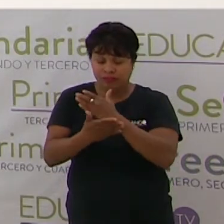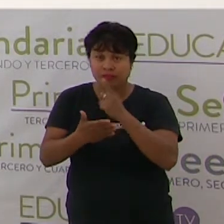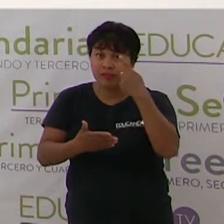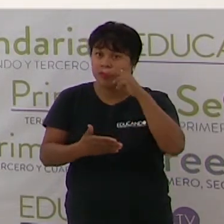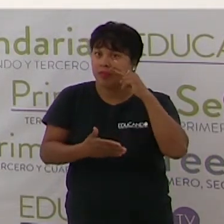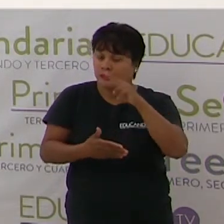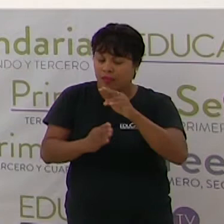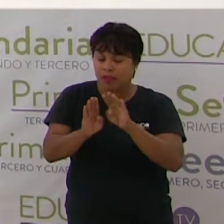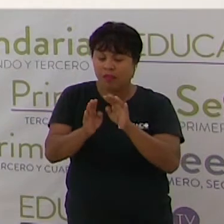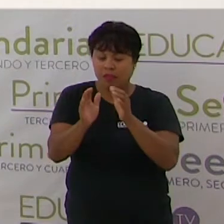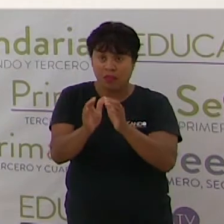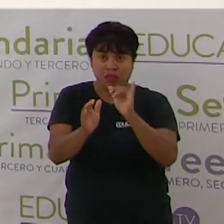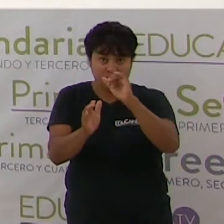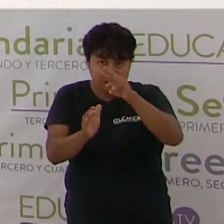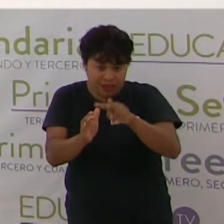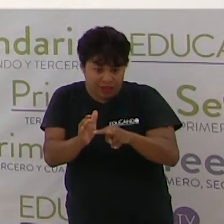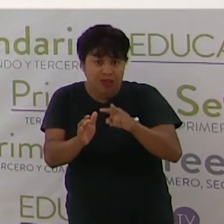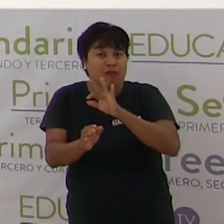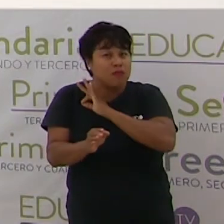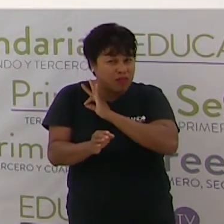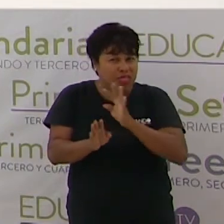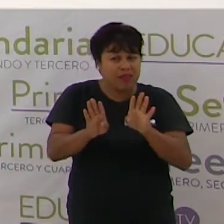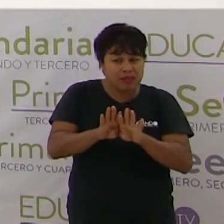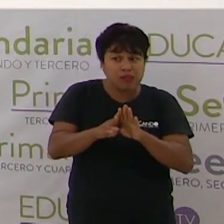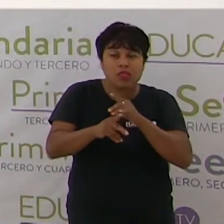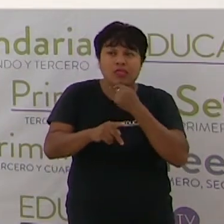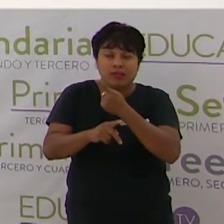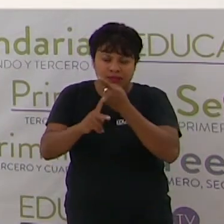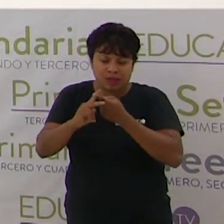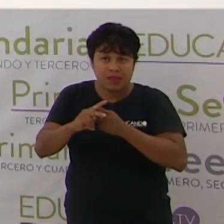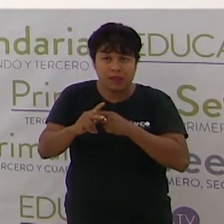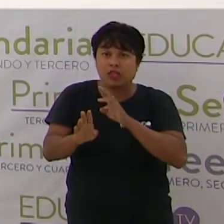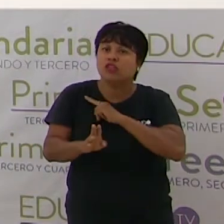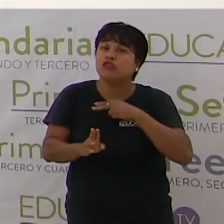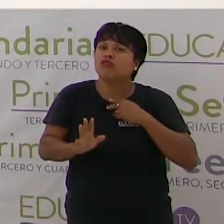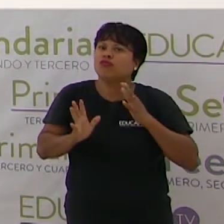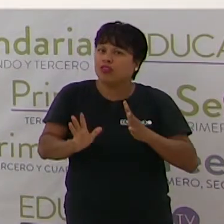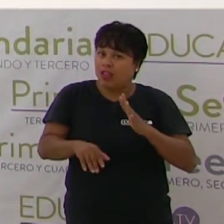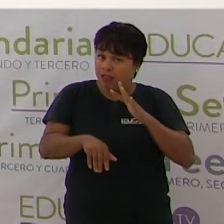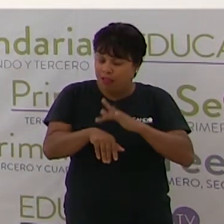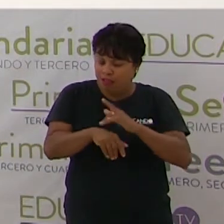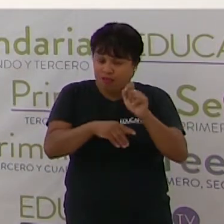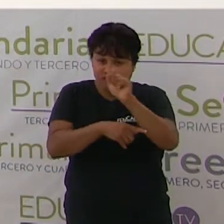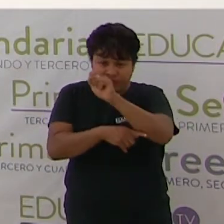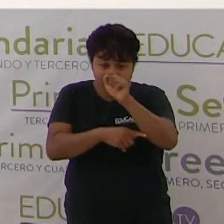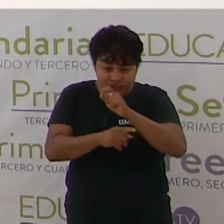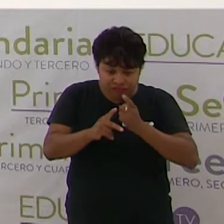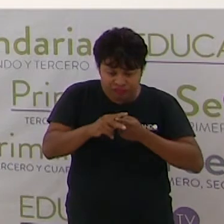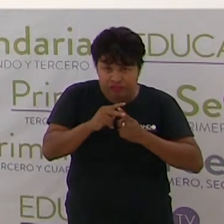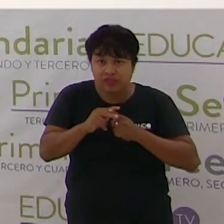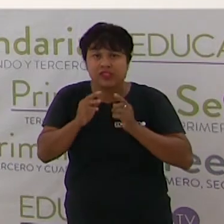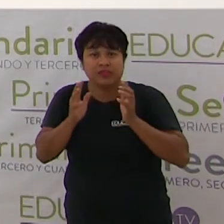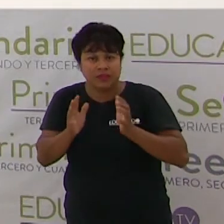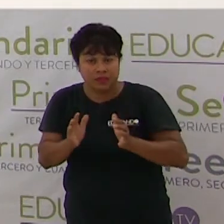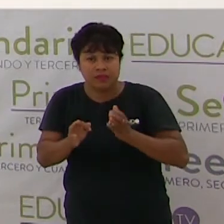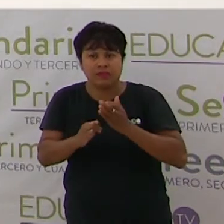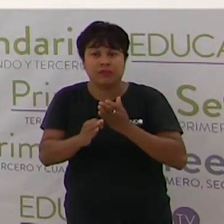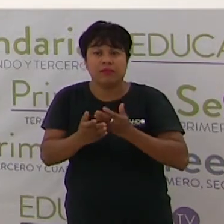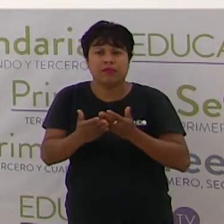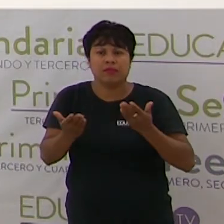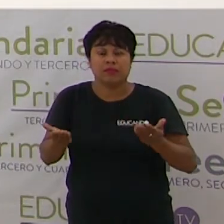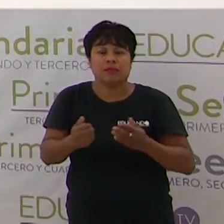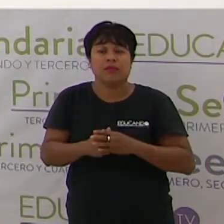ver si es cierto lo que matemáticamente ya hicimos. Aquí estoy llenando